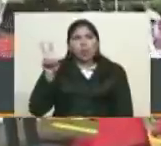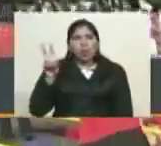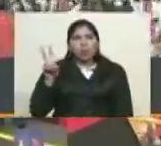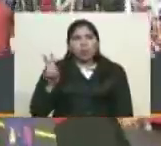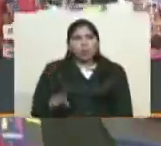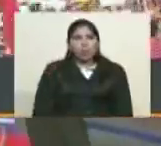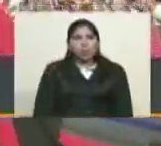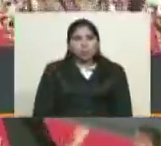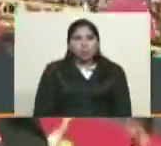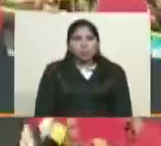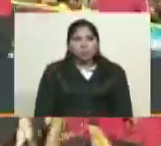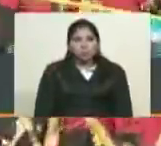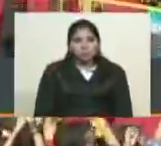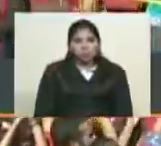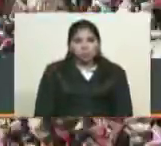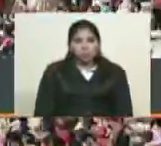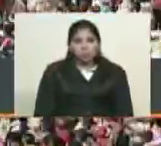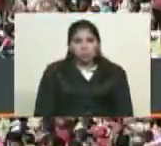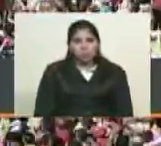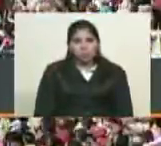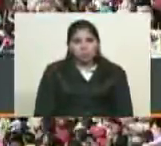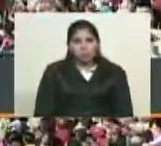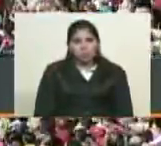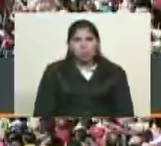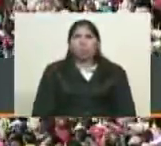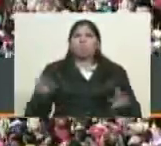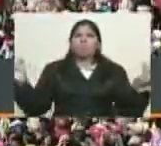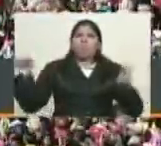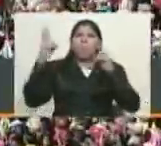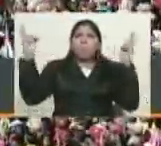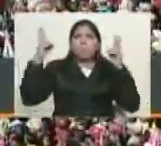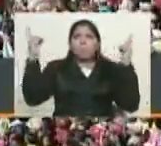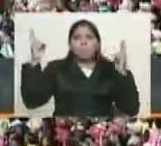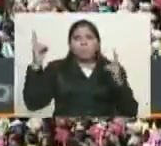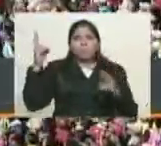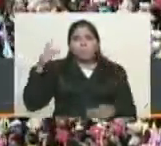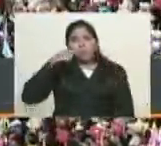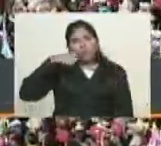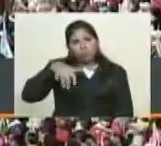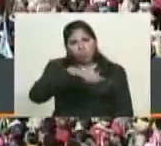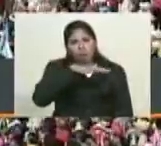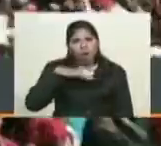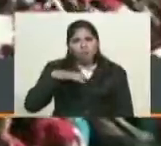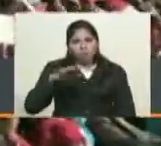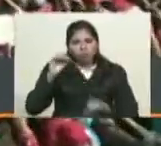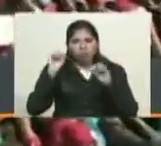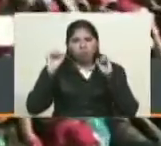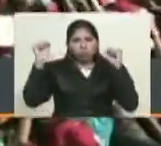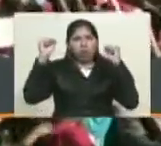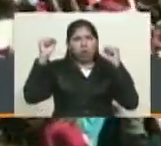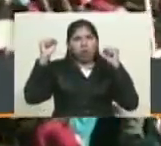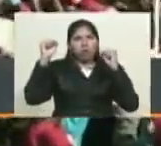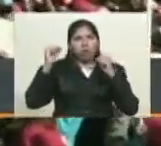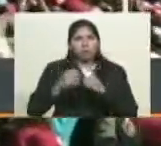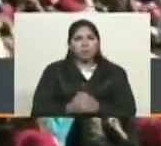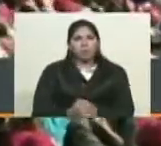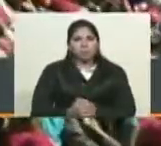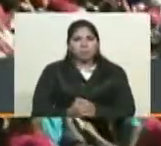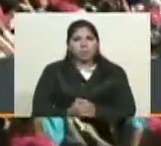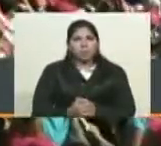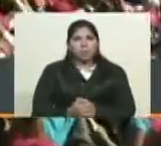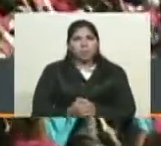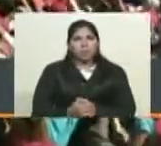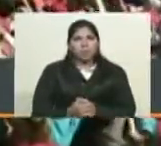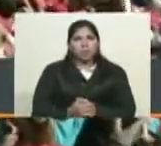de Hugo Chávez! ¡Que vive el plan de la patria! ¡Que vive el pueblo de Venezuela! ¡Que viva